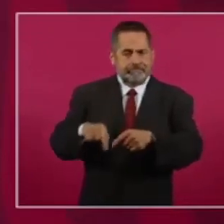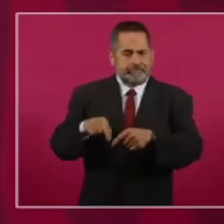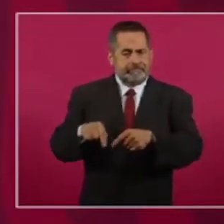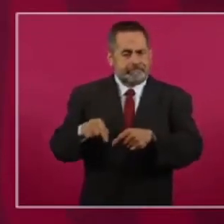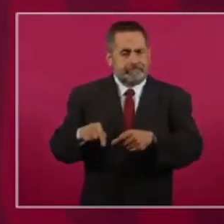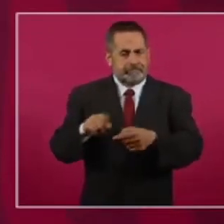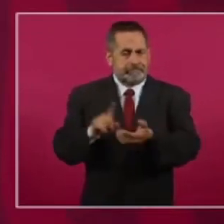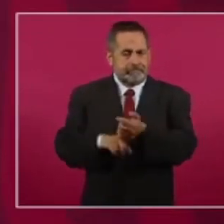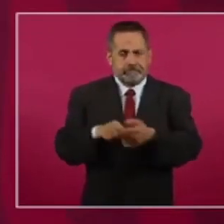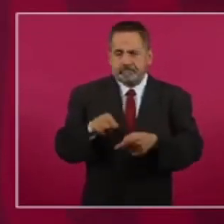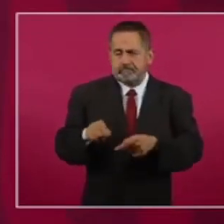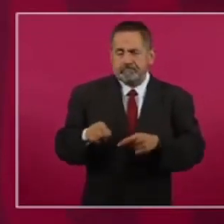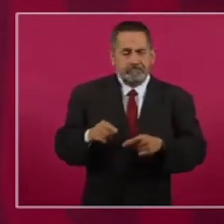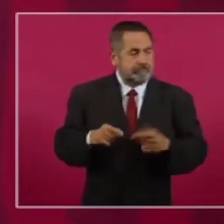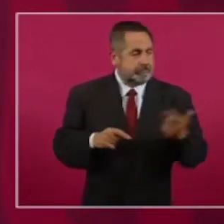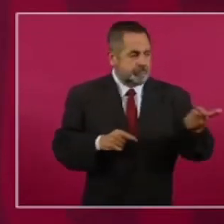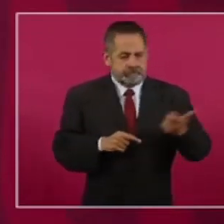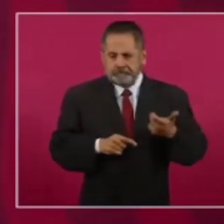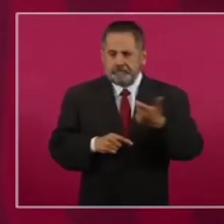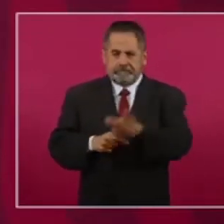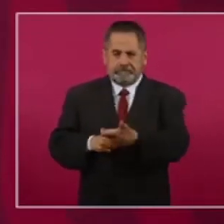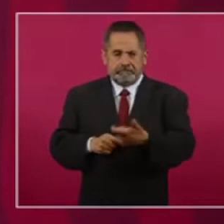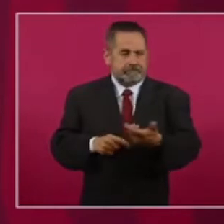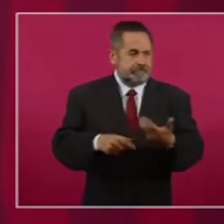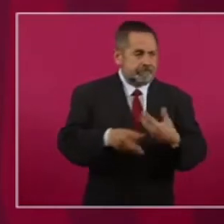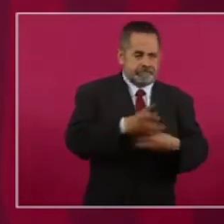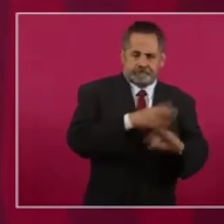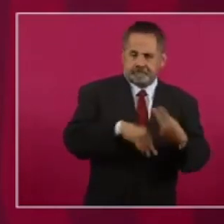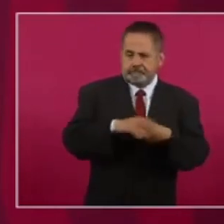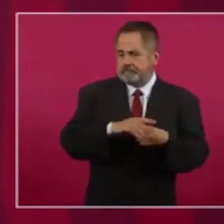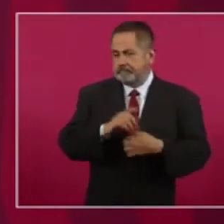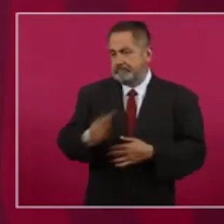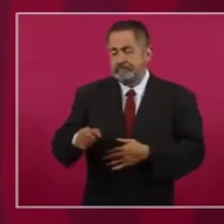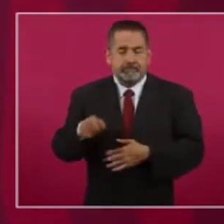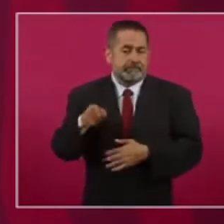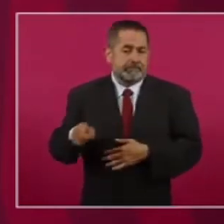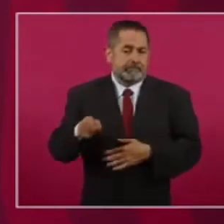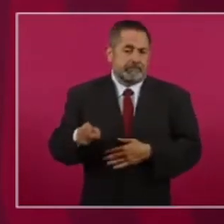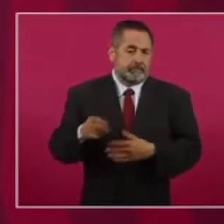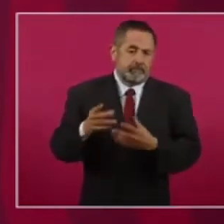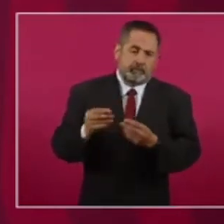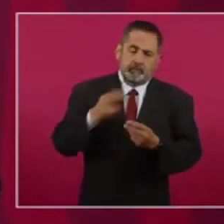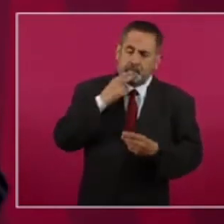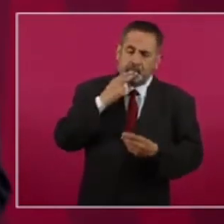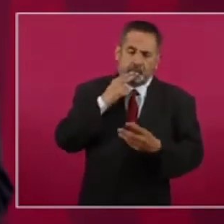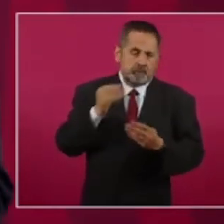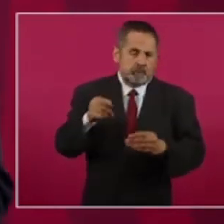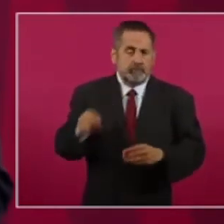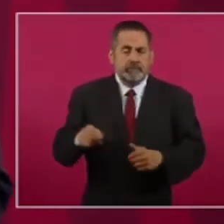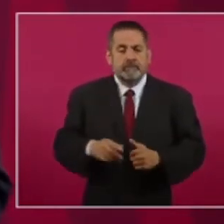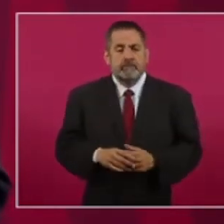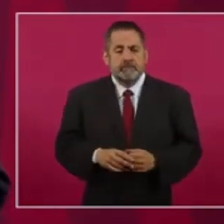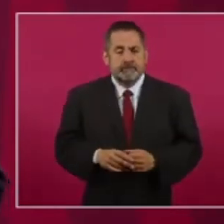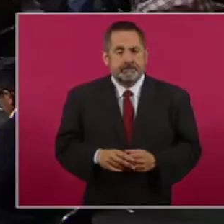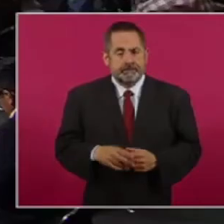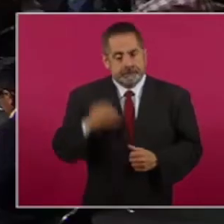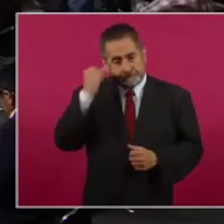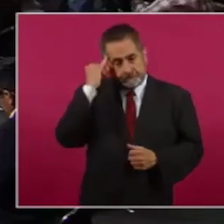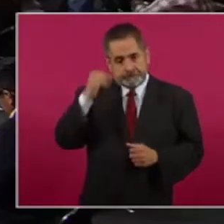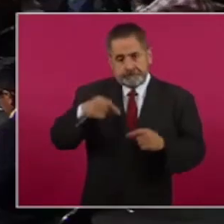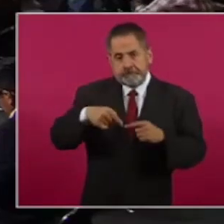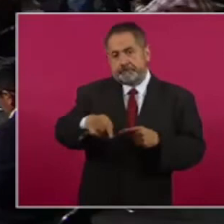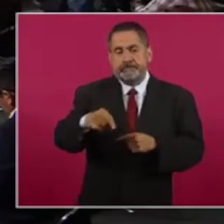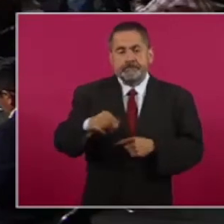financiar esta obra de mucha utilidad. Ese es el plan para el fin de